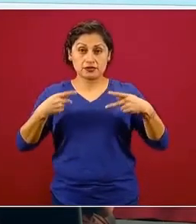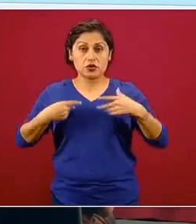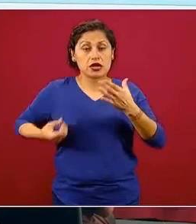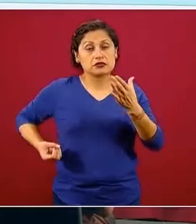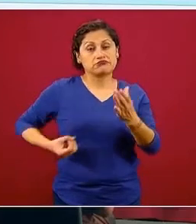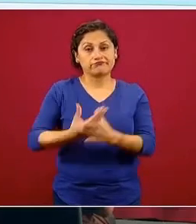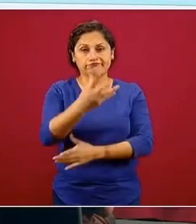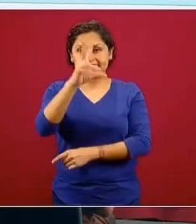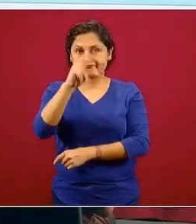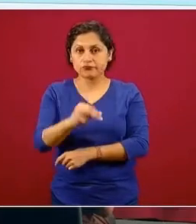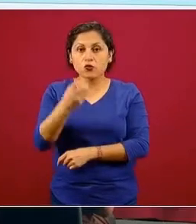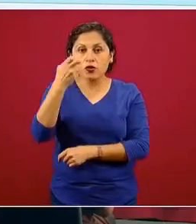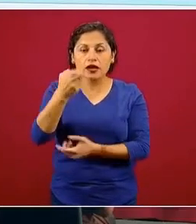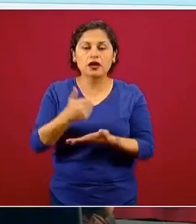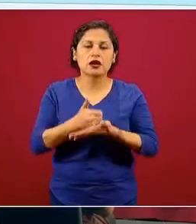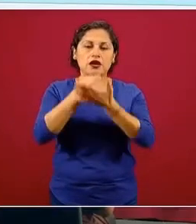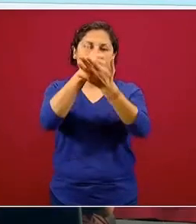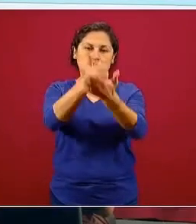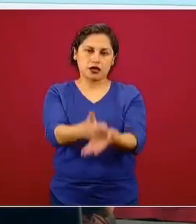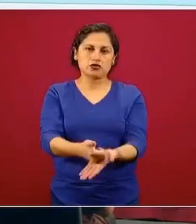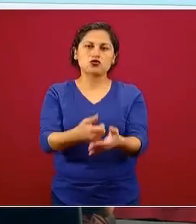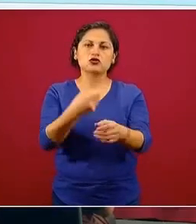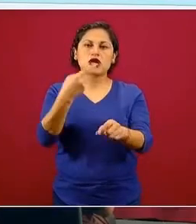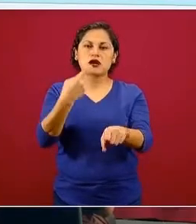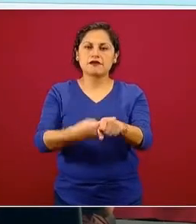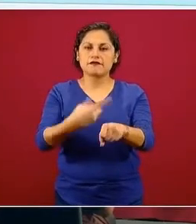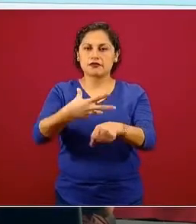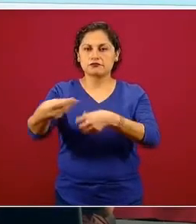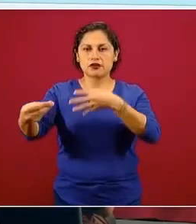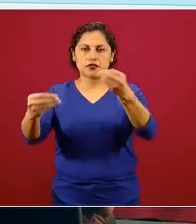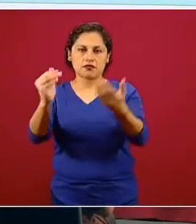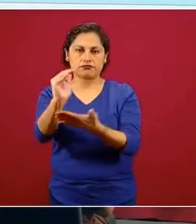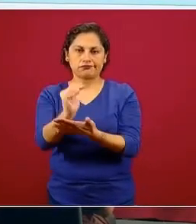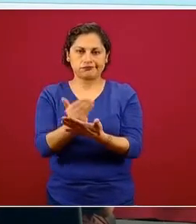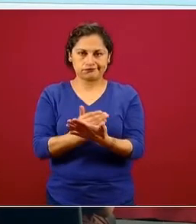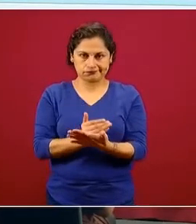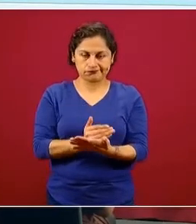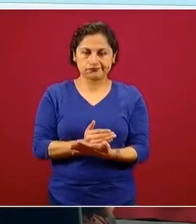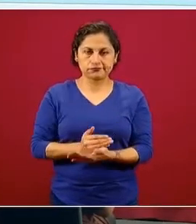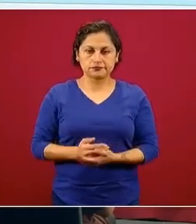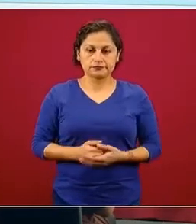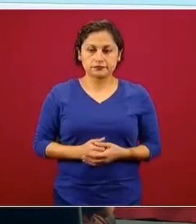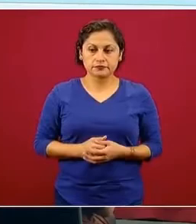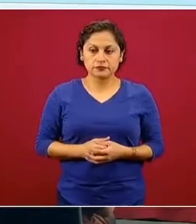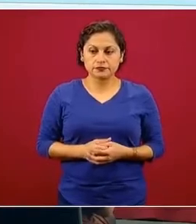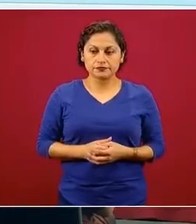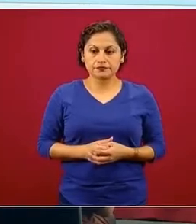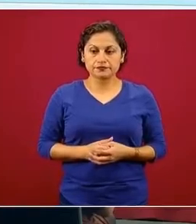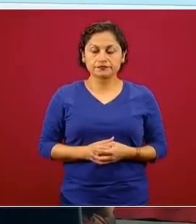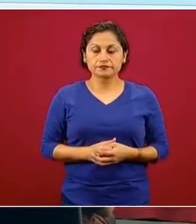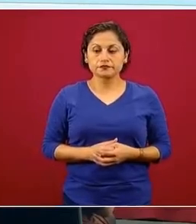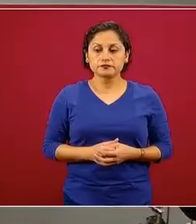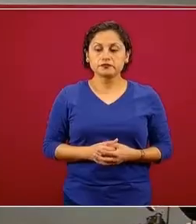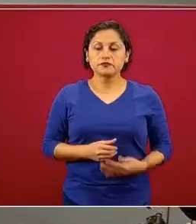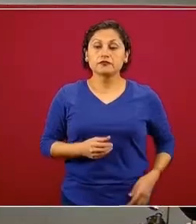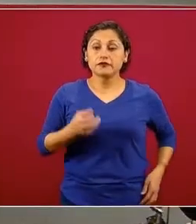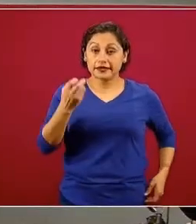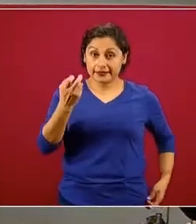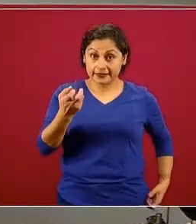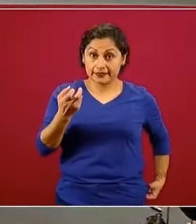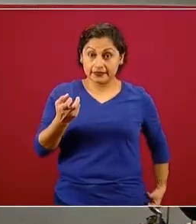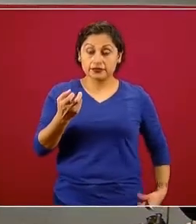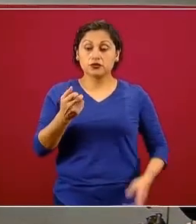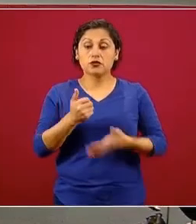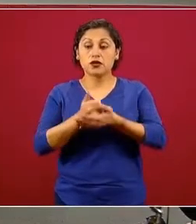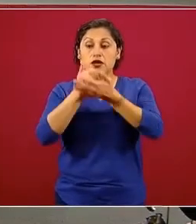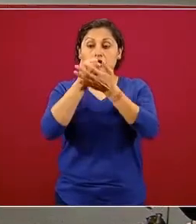ha permitido reducir la cantidad de contagios que ocurren por día. Y eso nos ha permitido que no